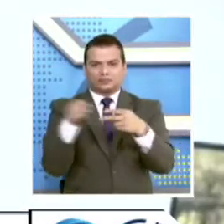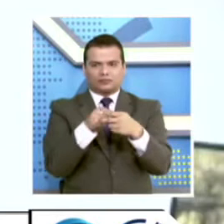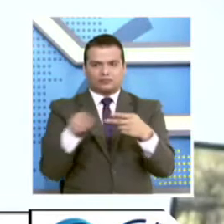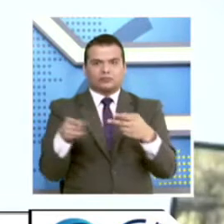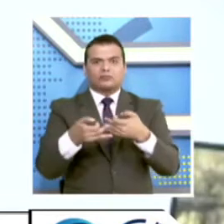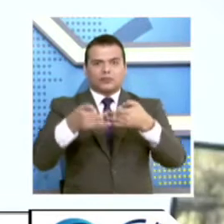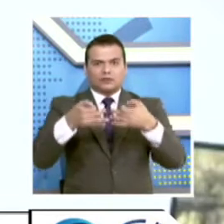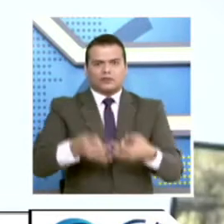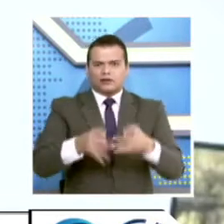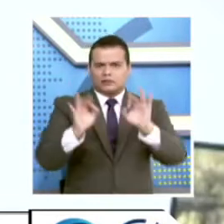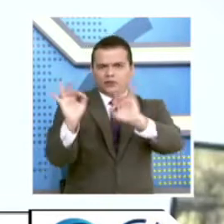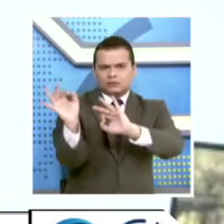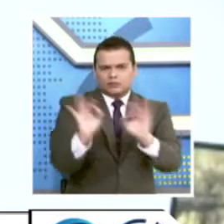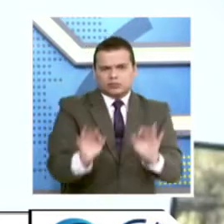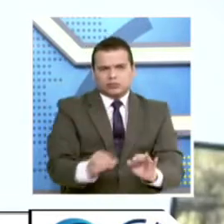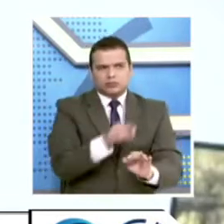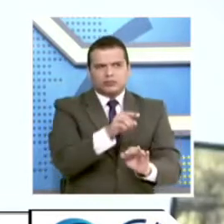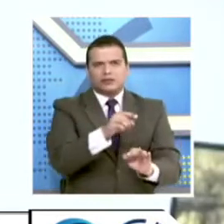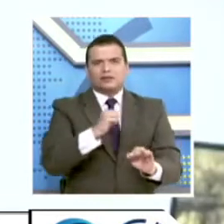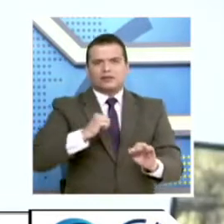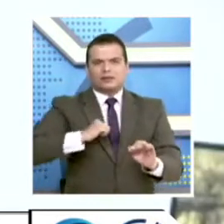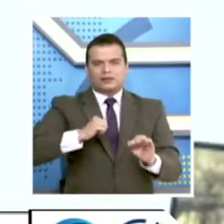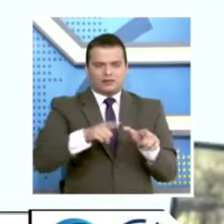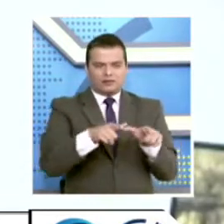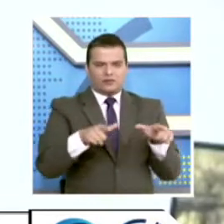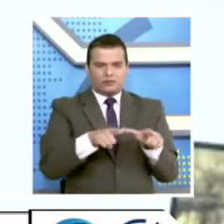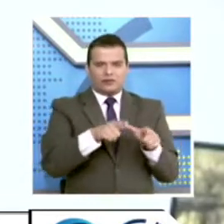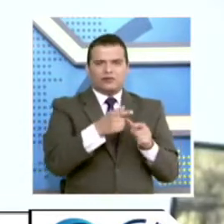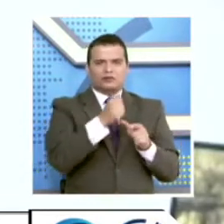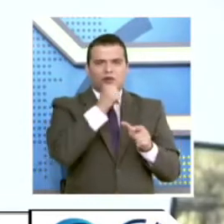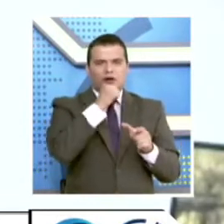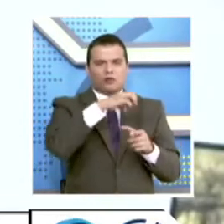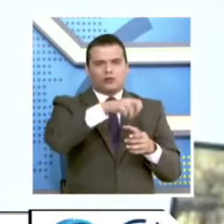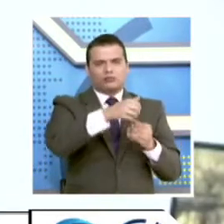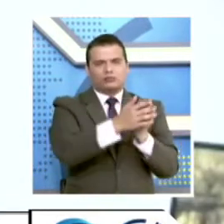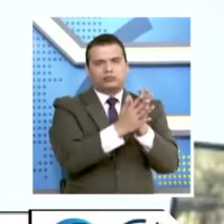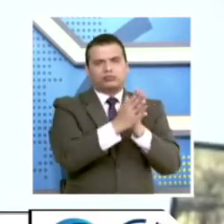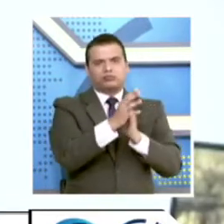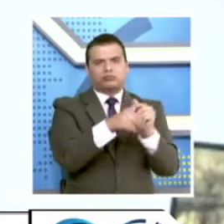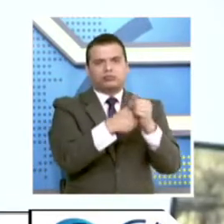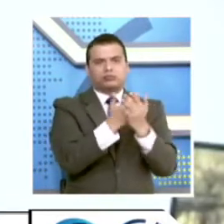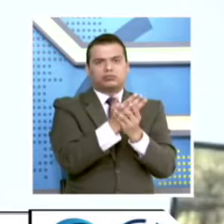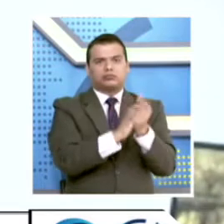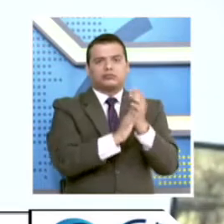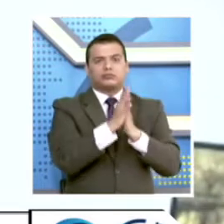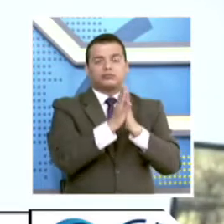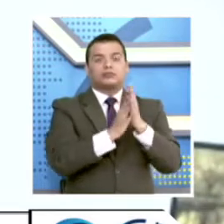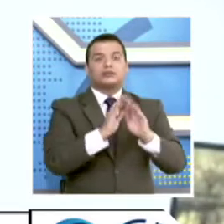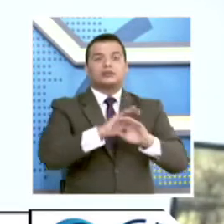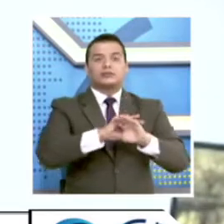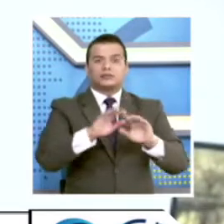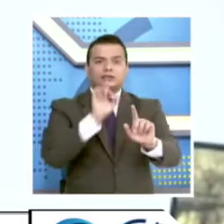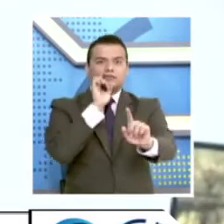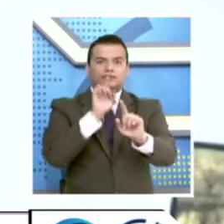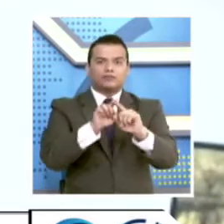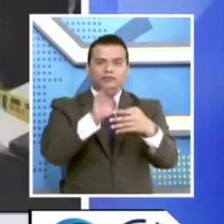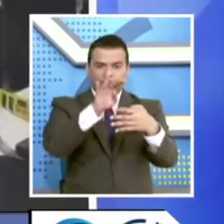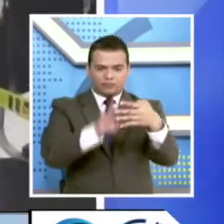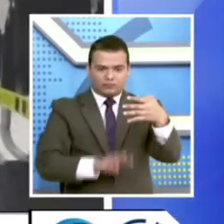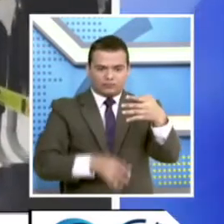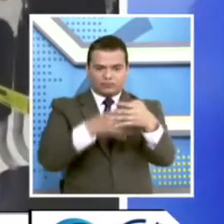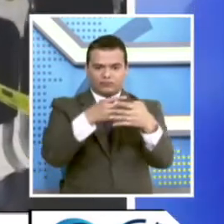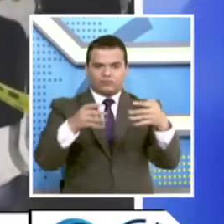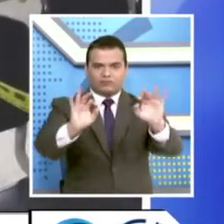y la instalación de los lavamanos y los elementos que faltan en algunos despachos para poder lograr el cronograma que se ha establecido para los